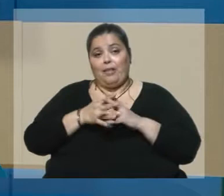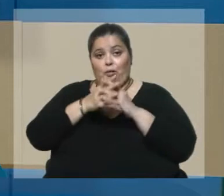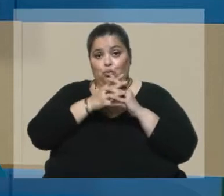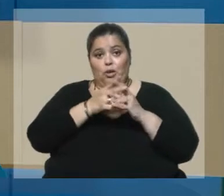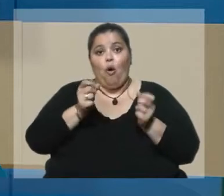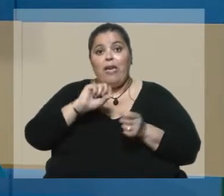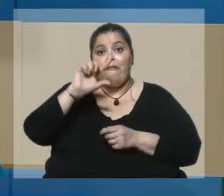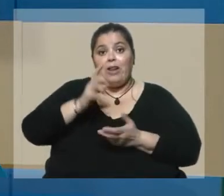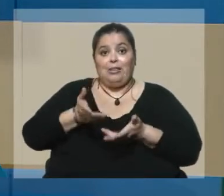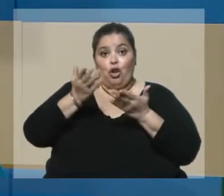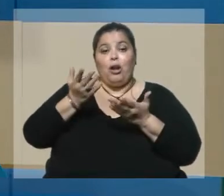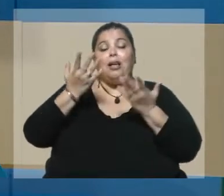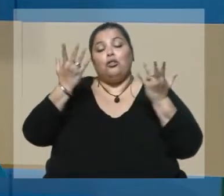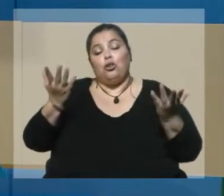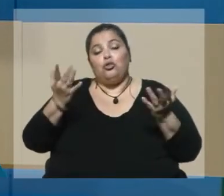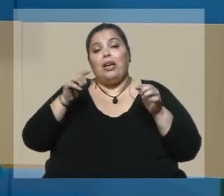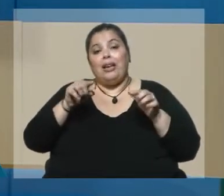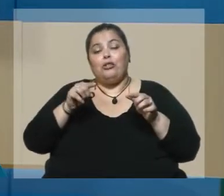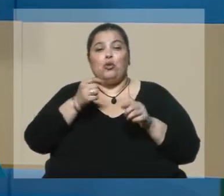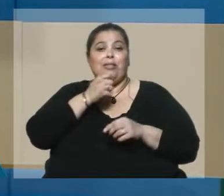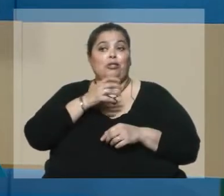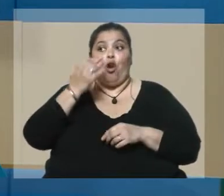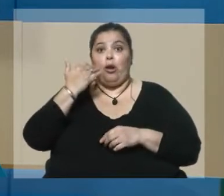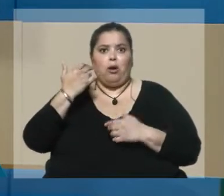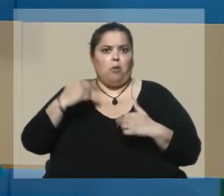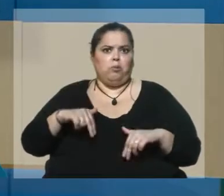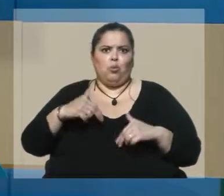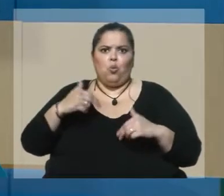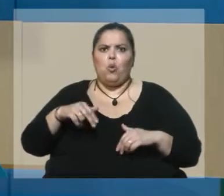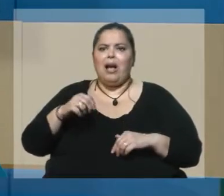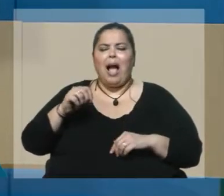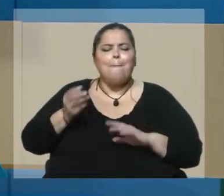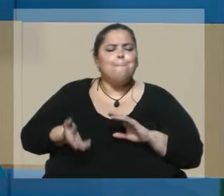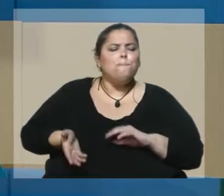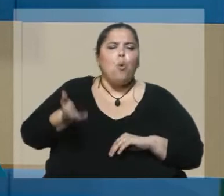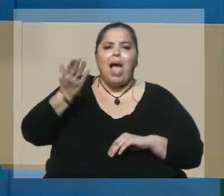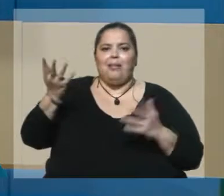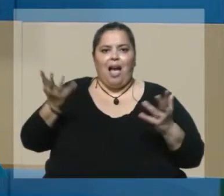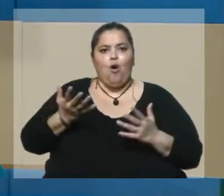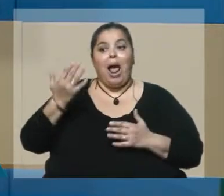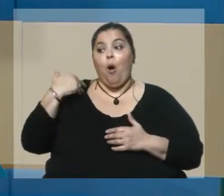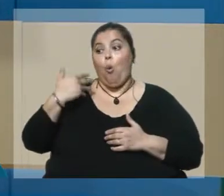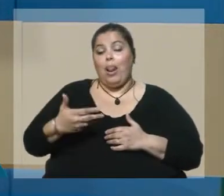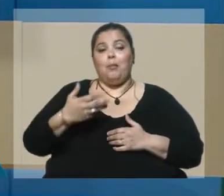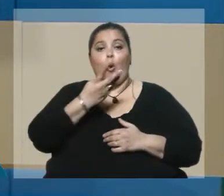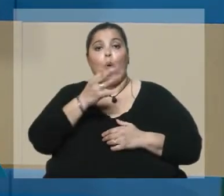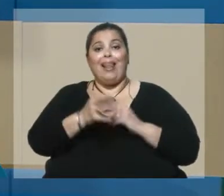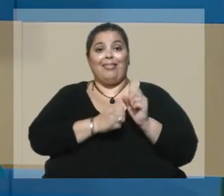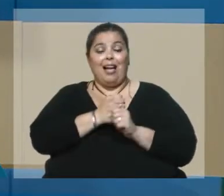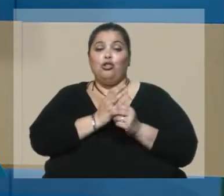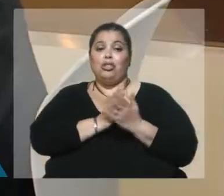y es una inflación en términos históricos muy alta Estados Unidos ha tenido en los últimos 40 años inflaciones del